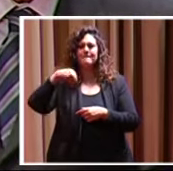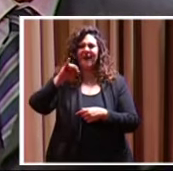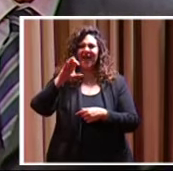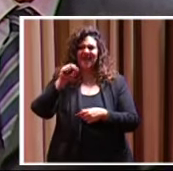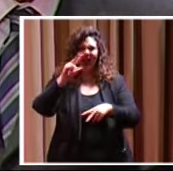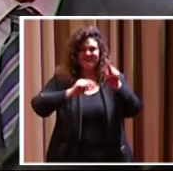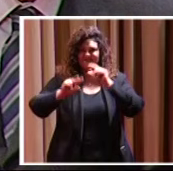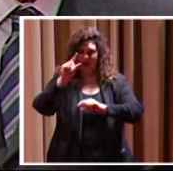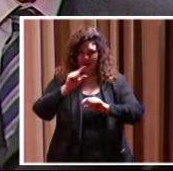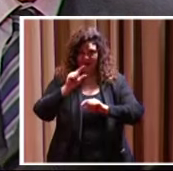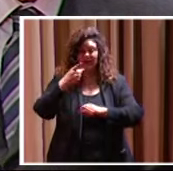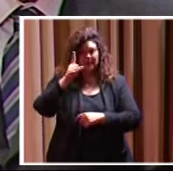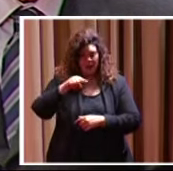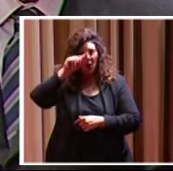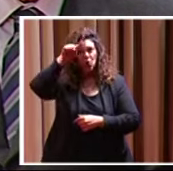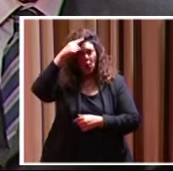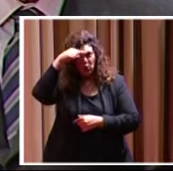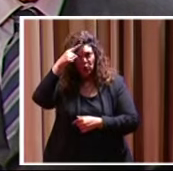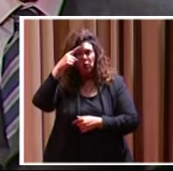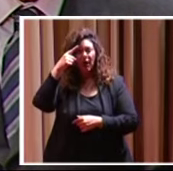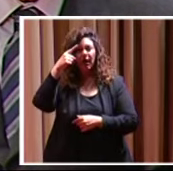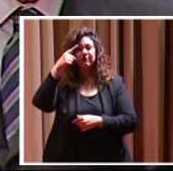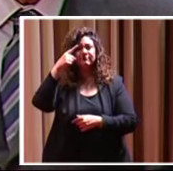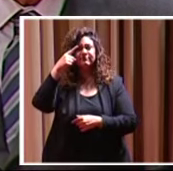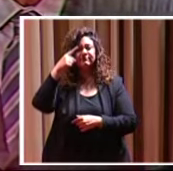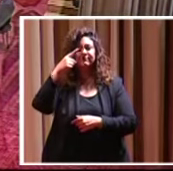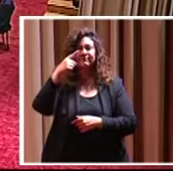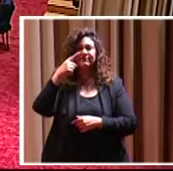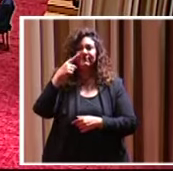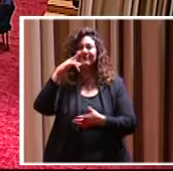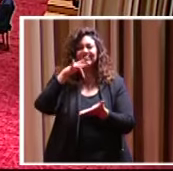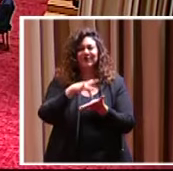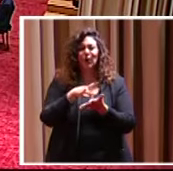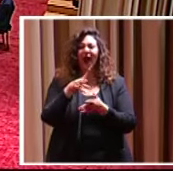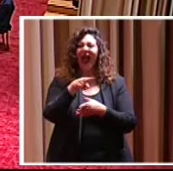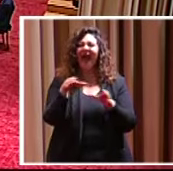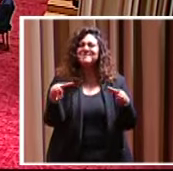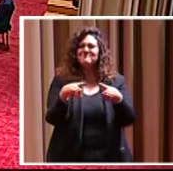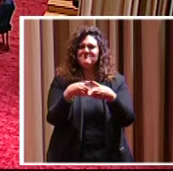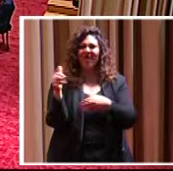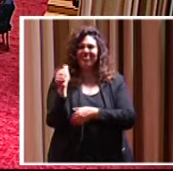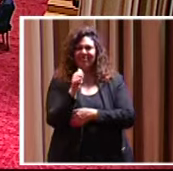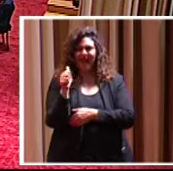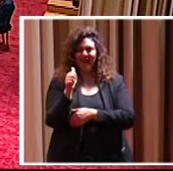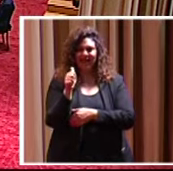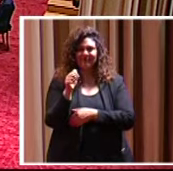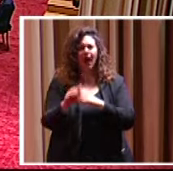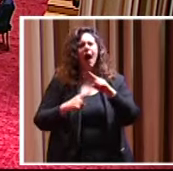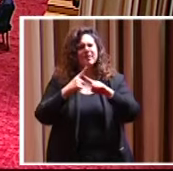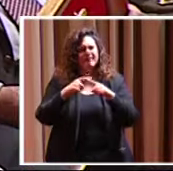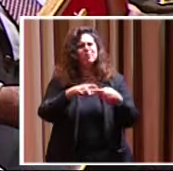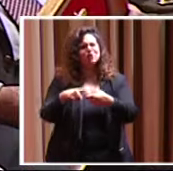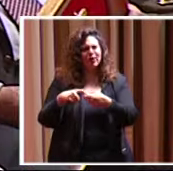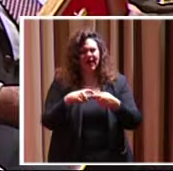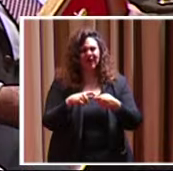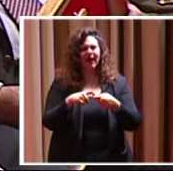Cultura también es la que se defiende desde las hermandades, que además suman la solidaridad,